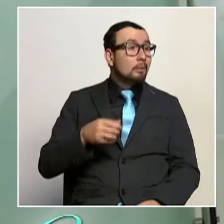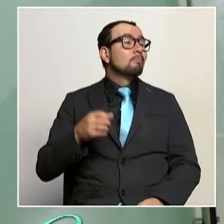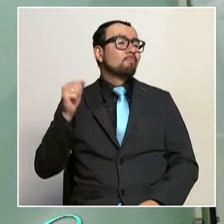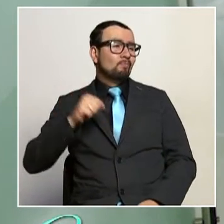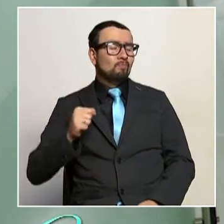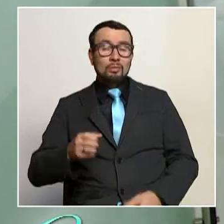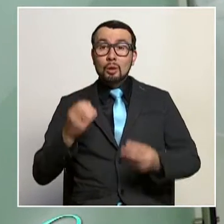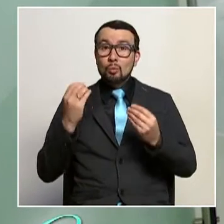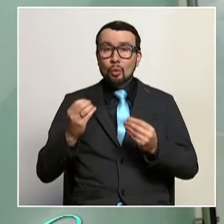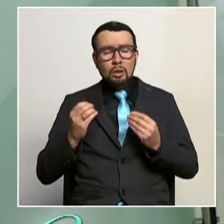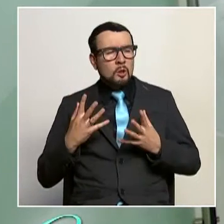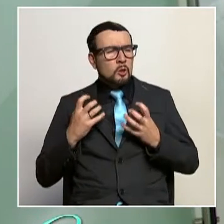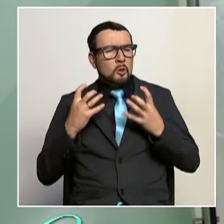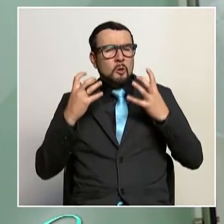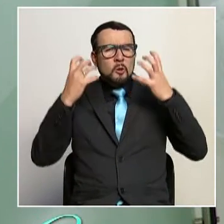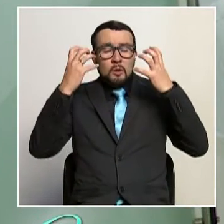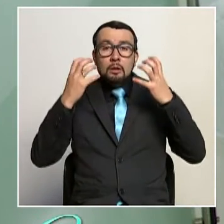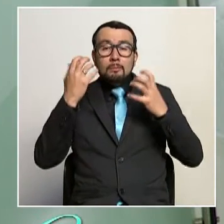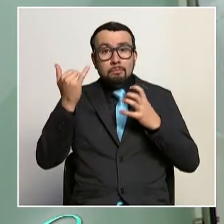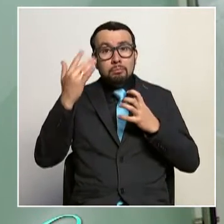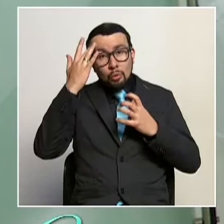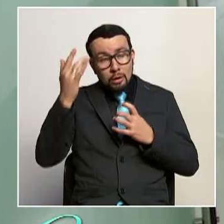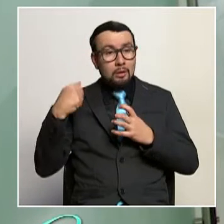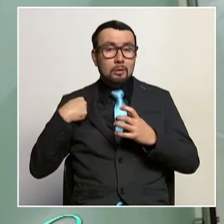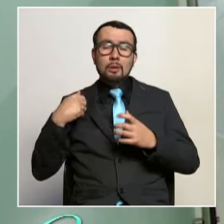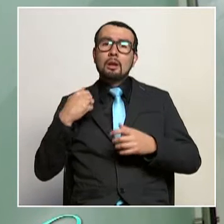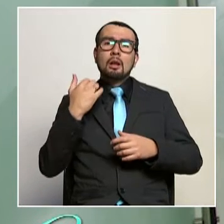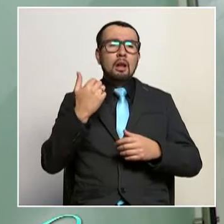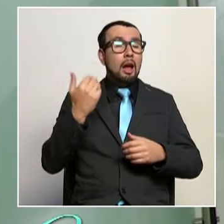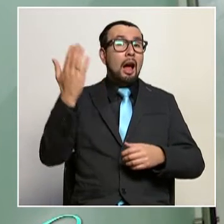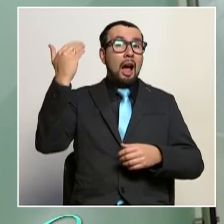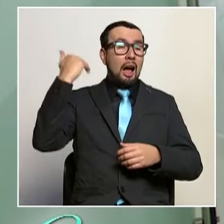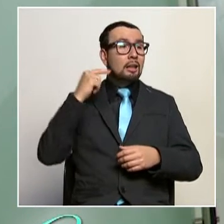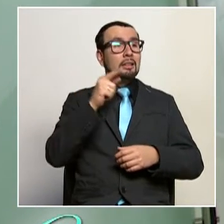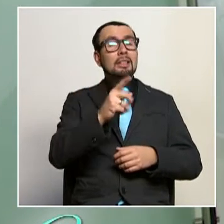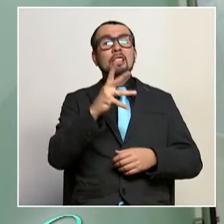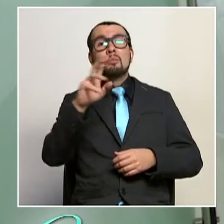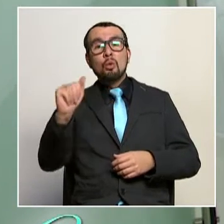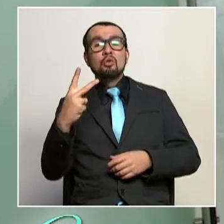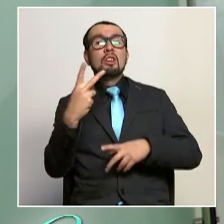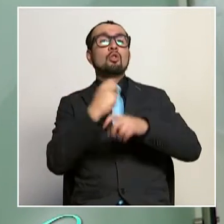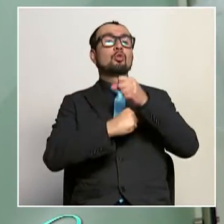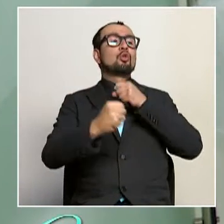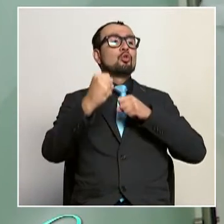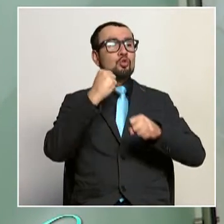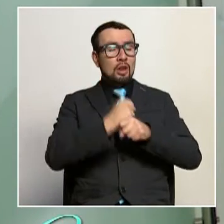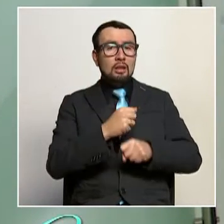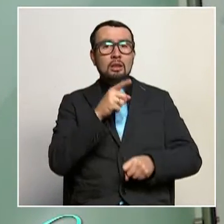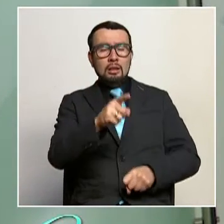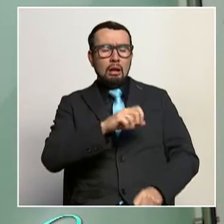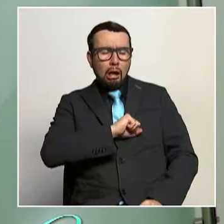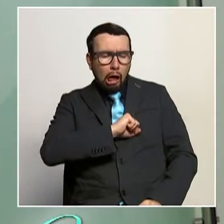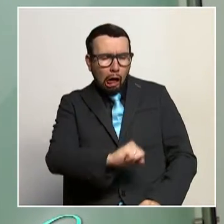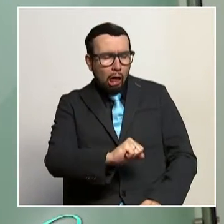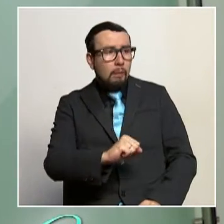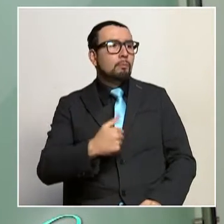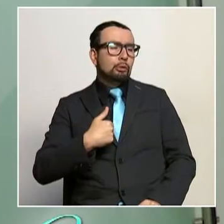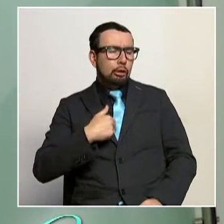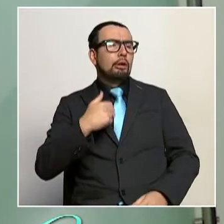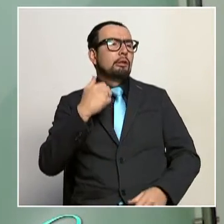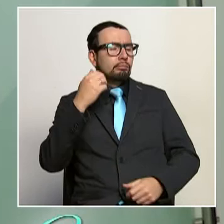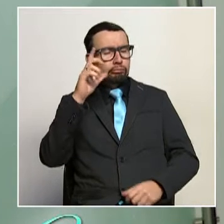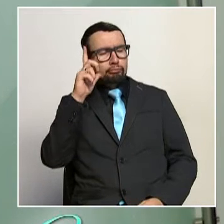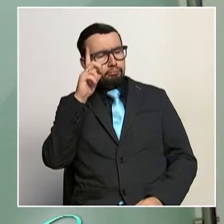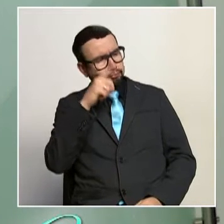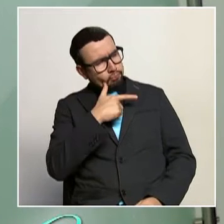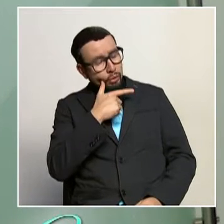debido al accidente cardiovascular que sufrió mi esposa hace 2 años. ¿Y usted eso lo ha tenido muy triste? ¿O